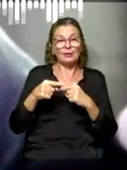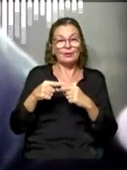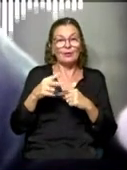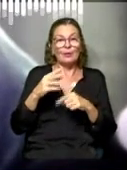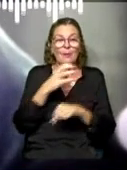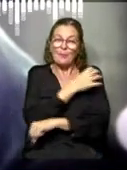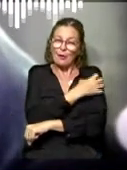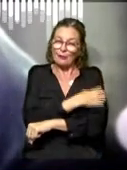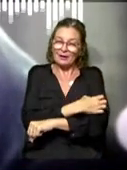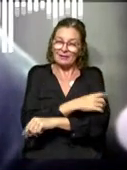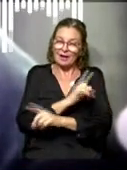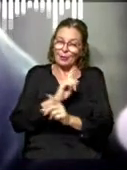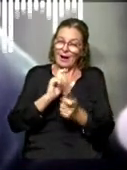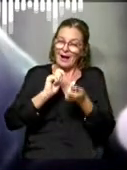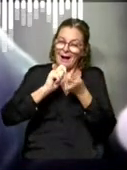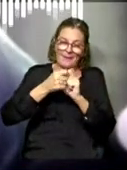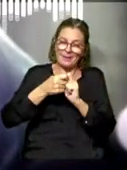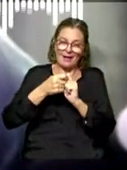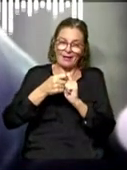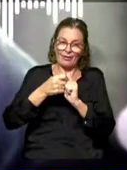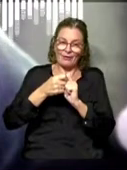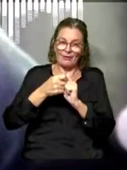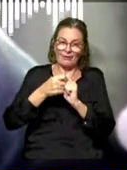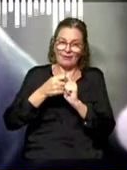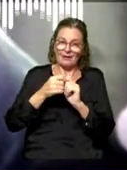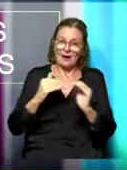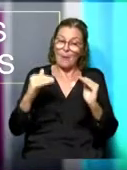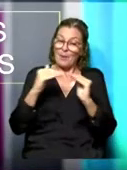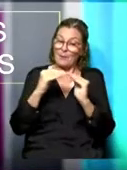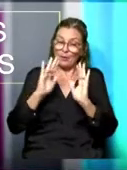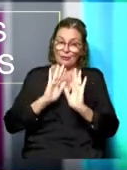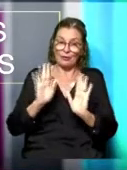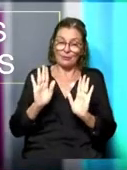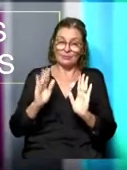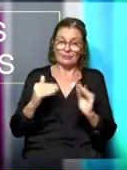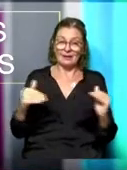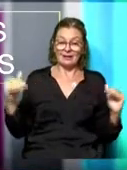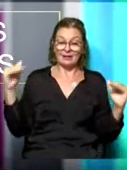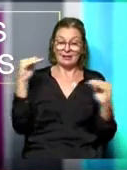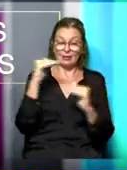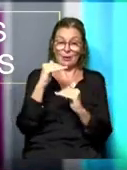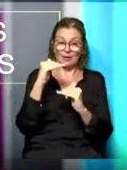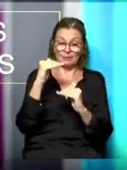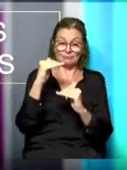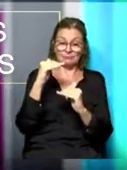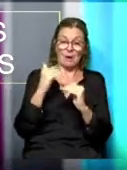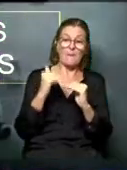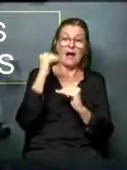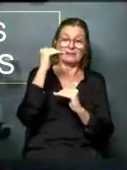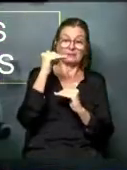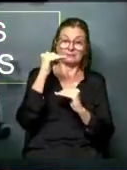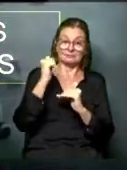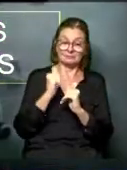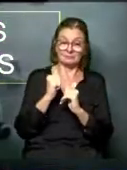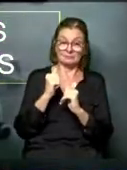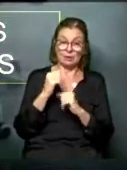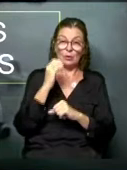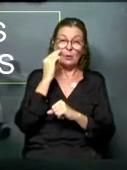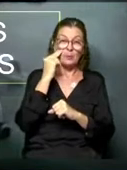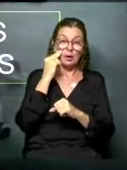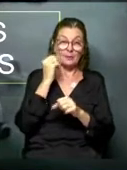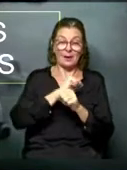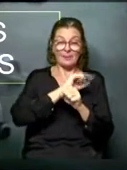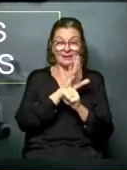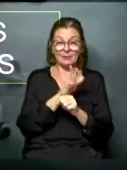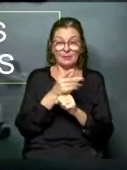de pobreza no han reaccionado en la misma dirección. La desigualdad subió con la pandemia y después es el